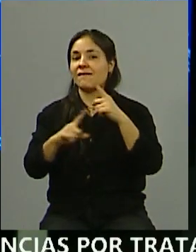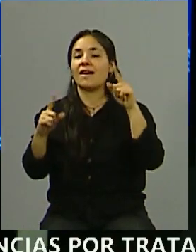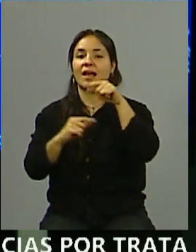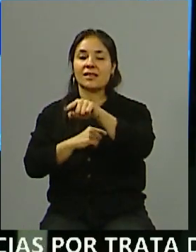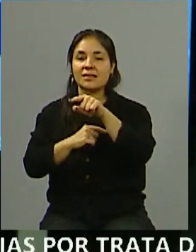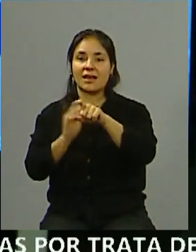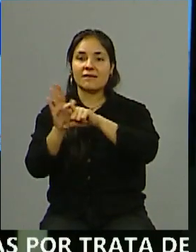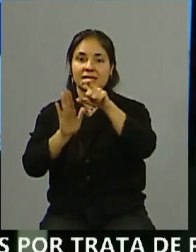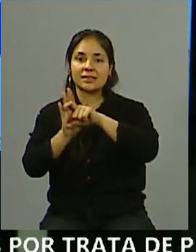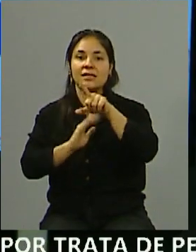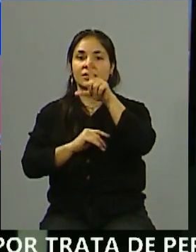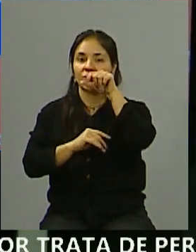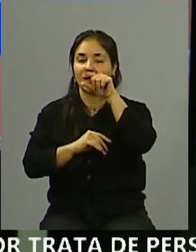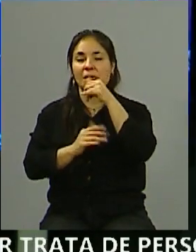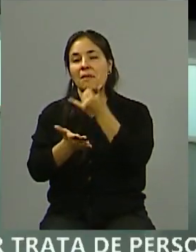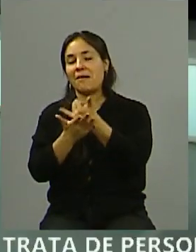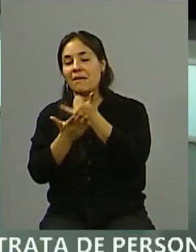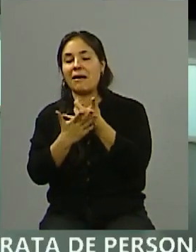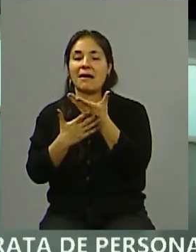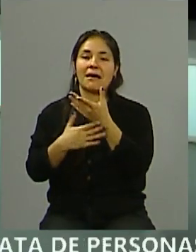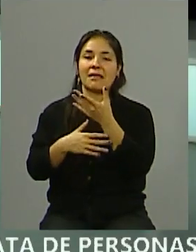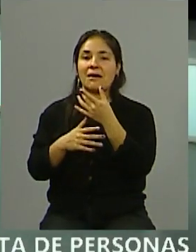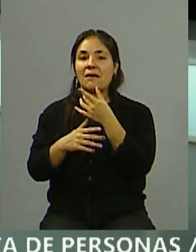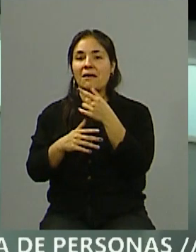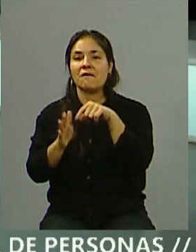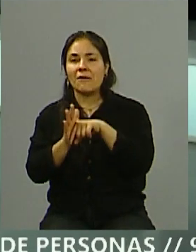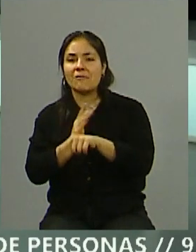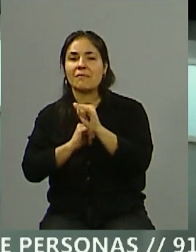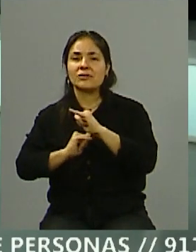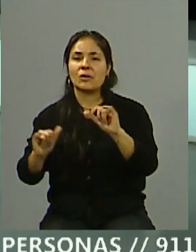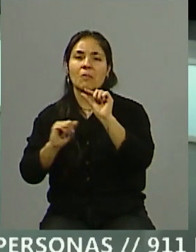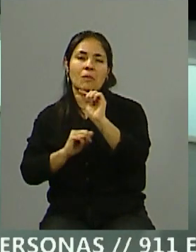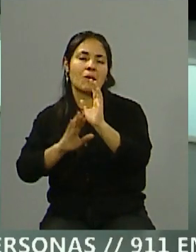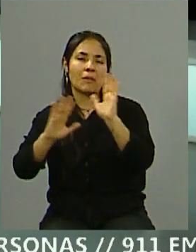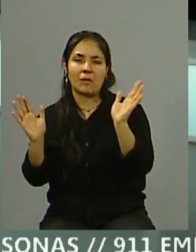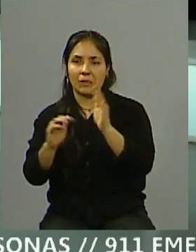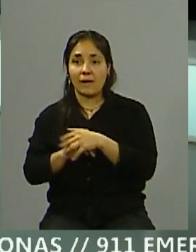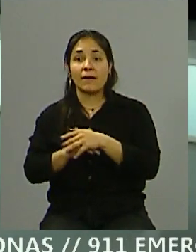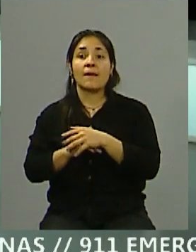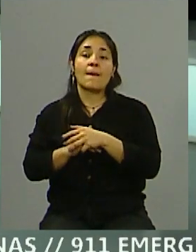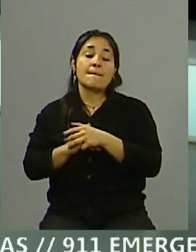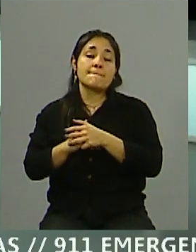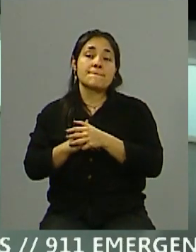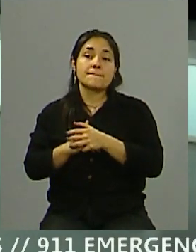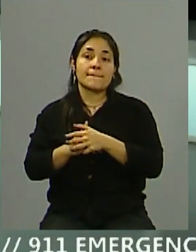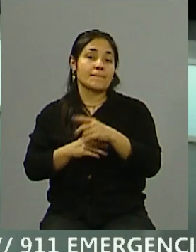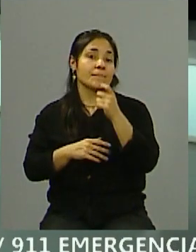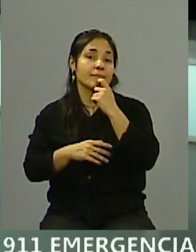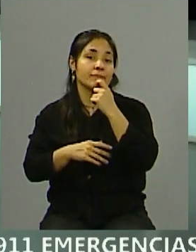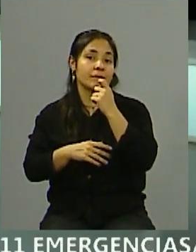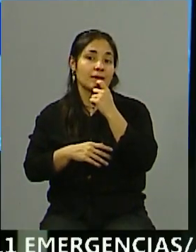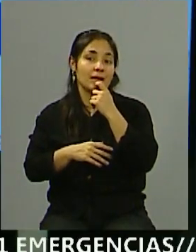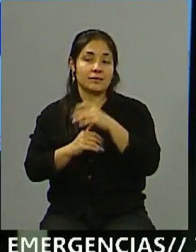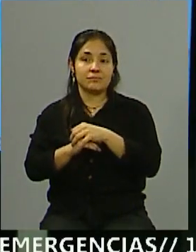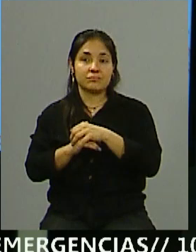son contenidos como muy superficiales o de baja, inclusive muchas veces de baja calidad. Fíjate el hecho